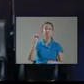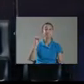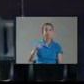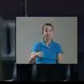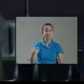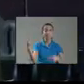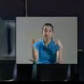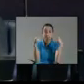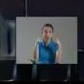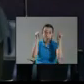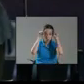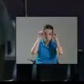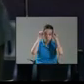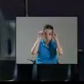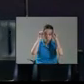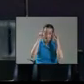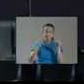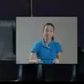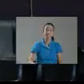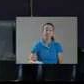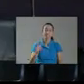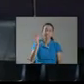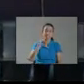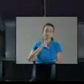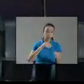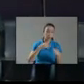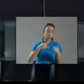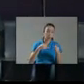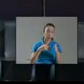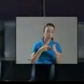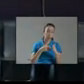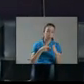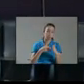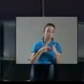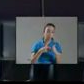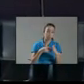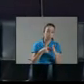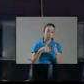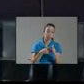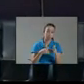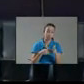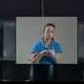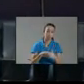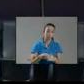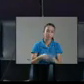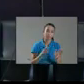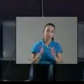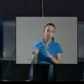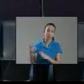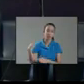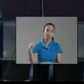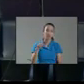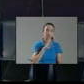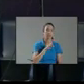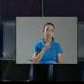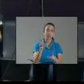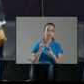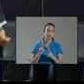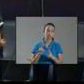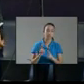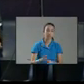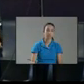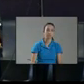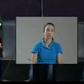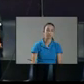Dios, no estoy inconforme. No estoy diciendo, no. Oh, qué mal paga. No estoy diciendo eso. Estoy diciendo, yo quiero